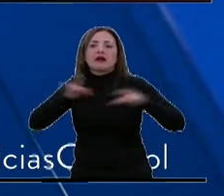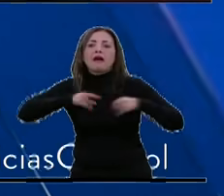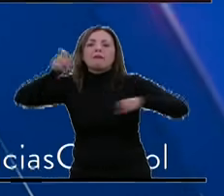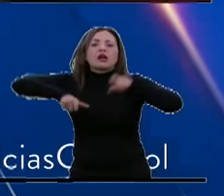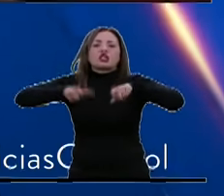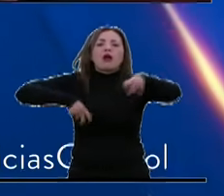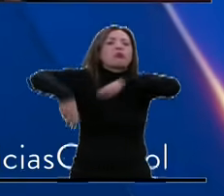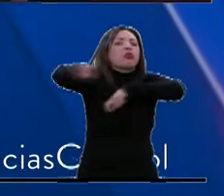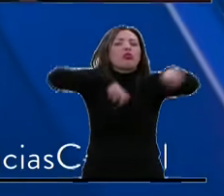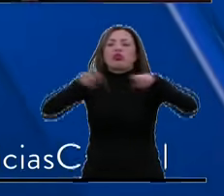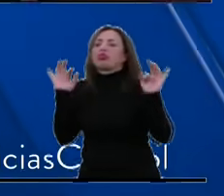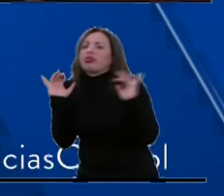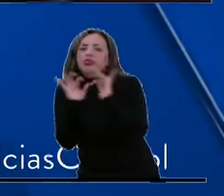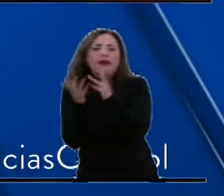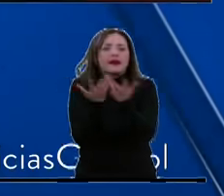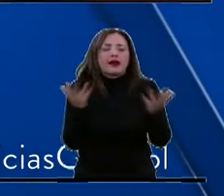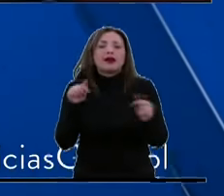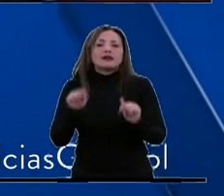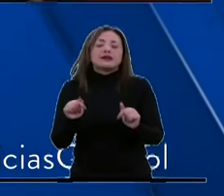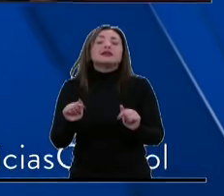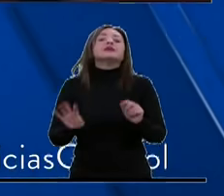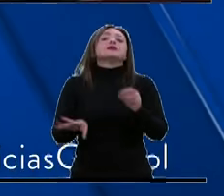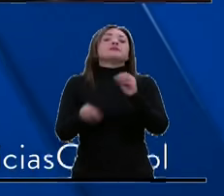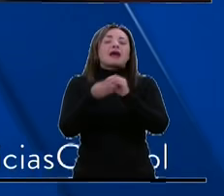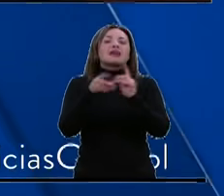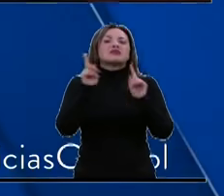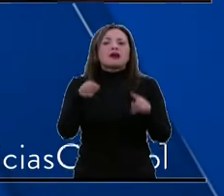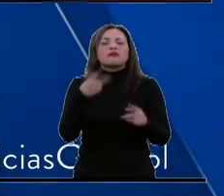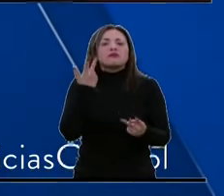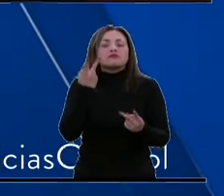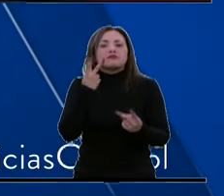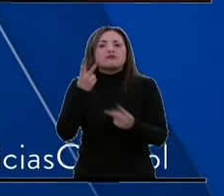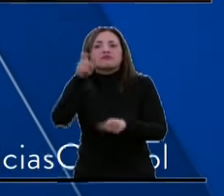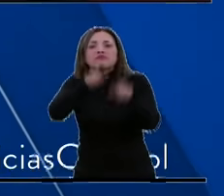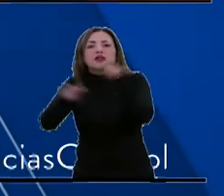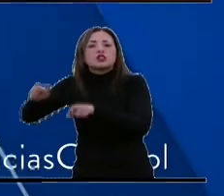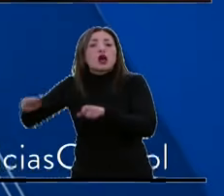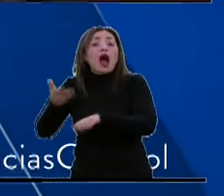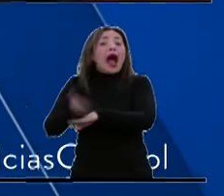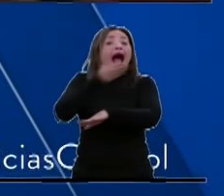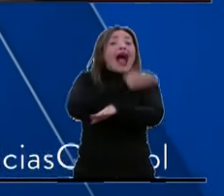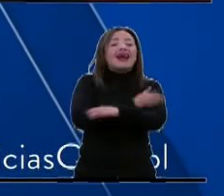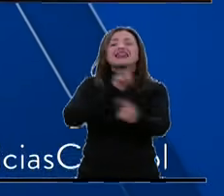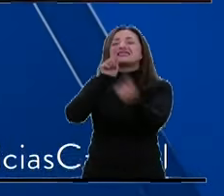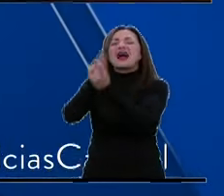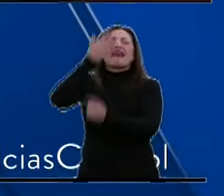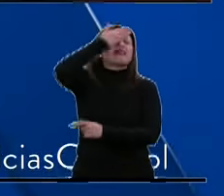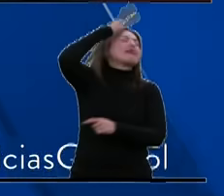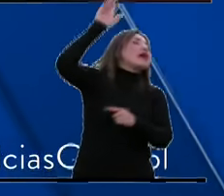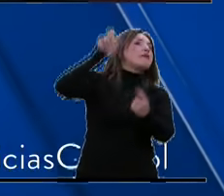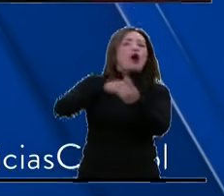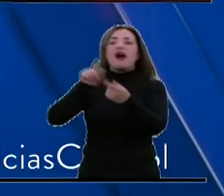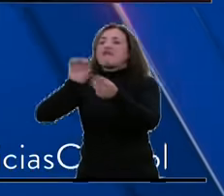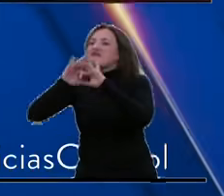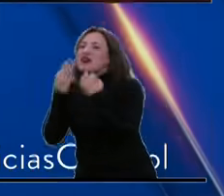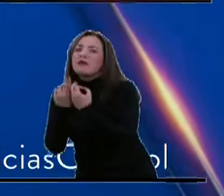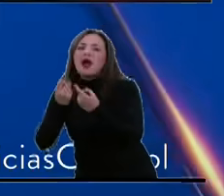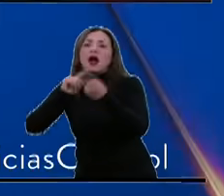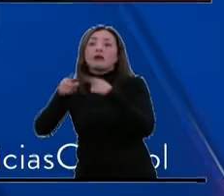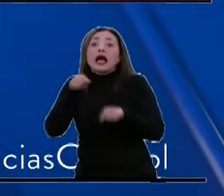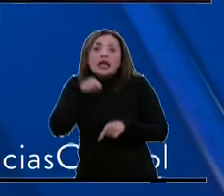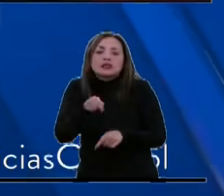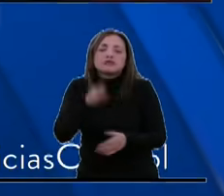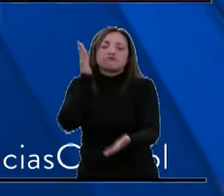las personas y también muchos están encontrándose con personas que no se veían antes en familia con amigos y todo esto no se ha